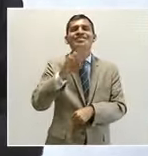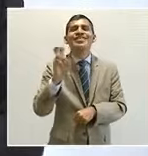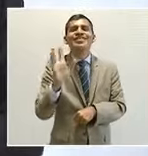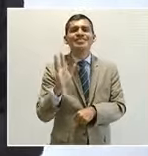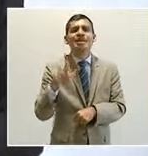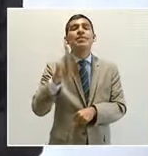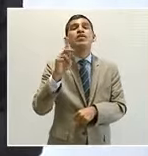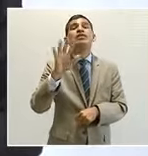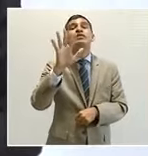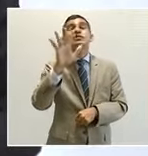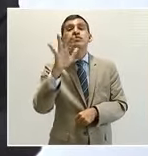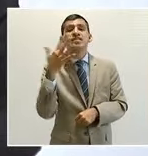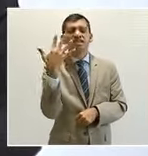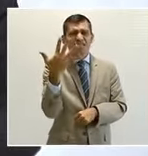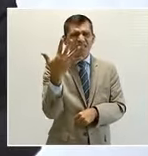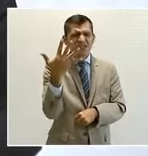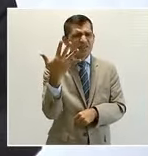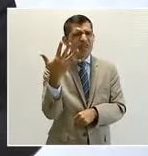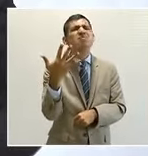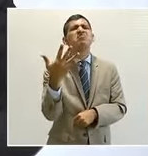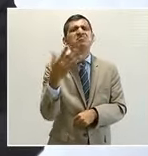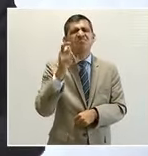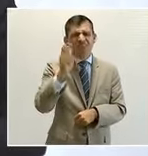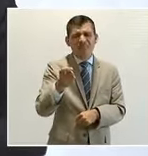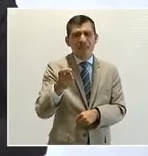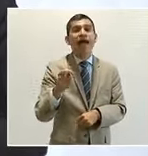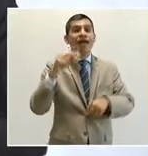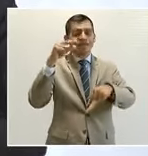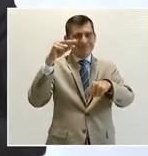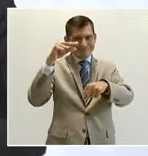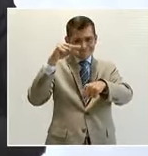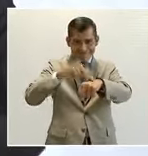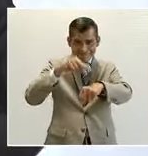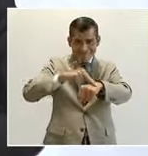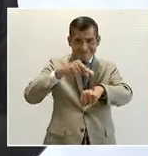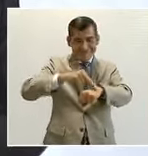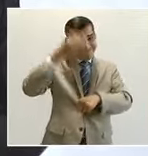quiero que sean de enfermería y de medicina